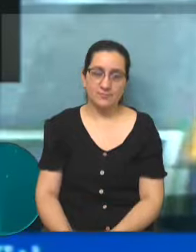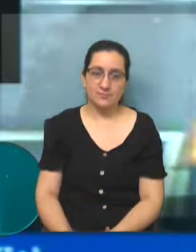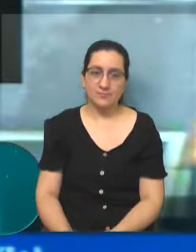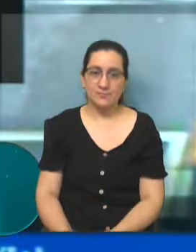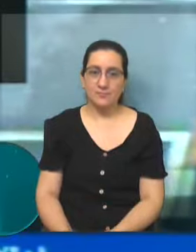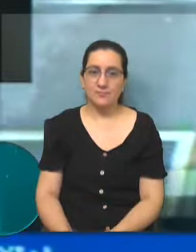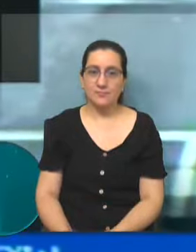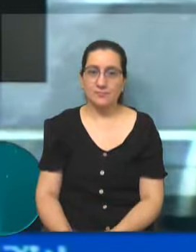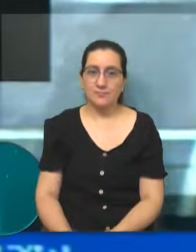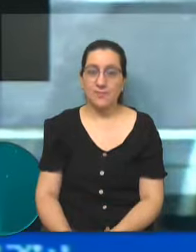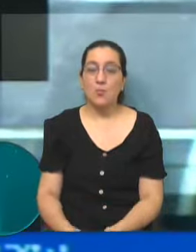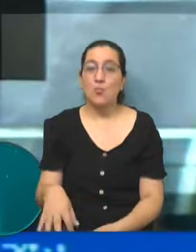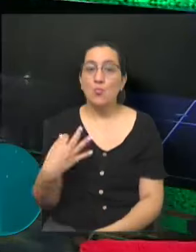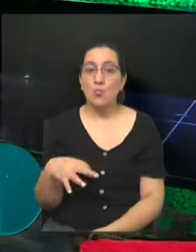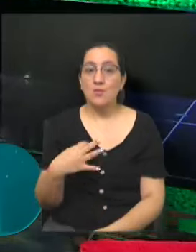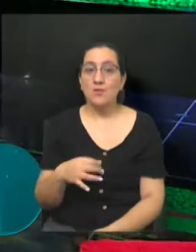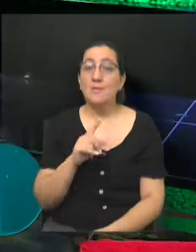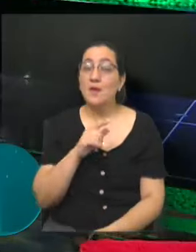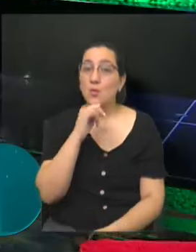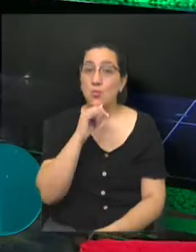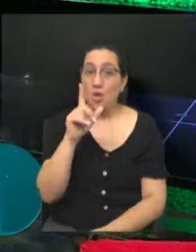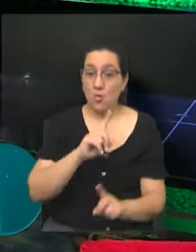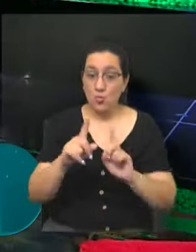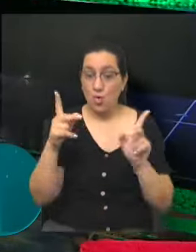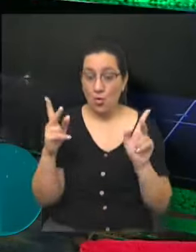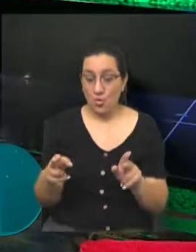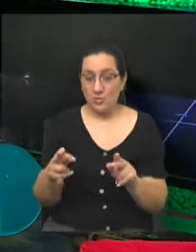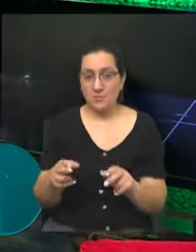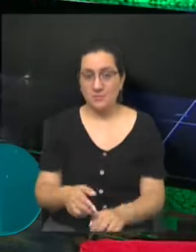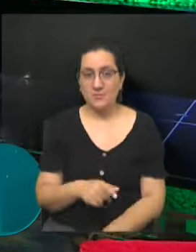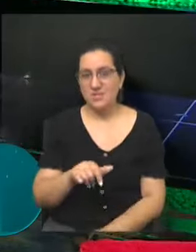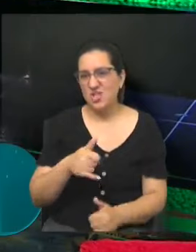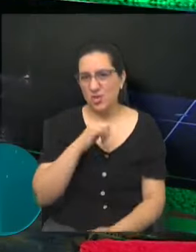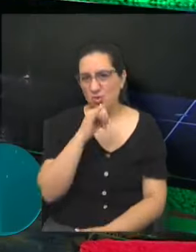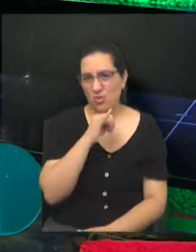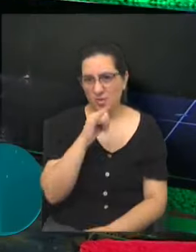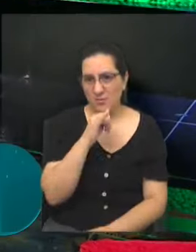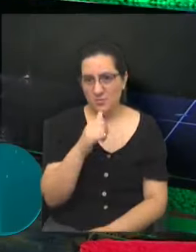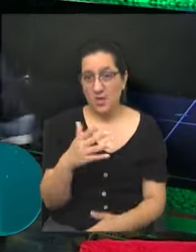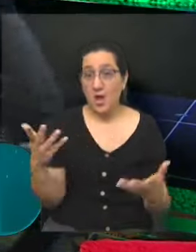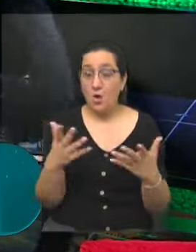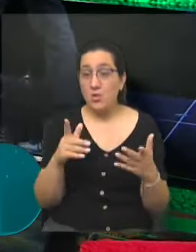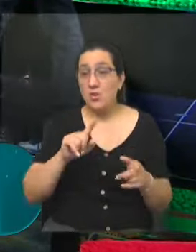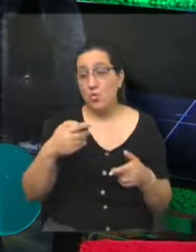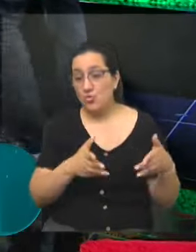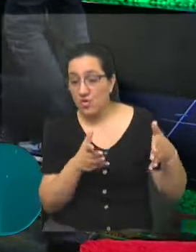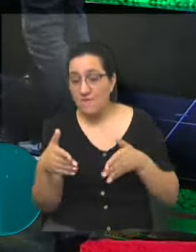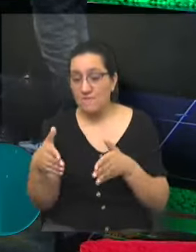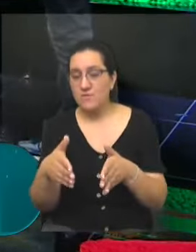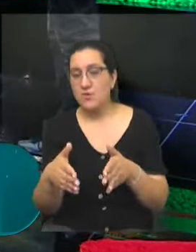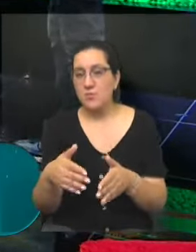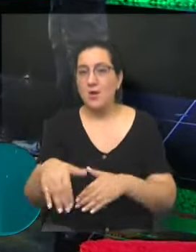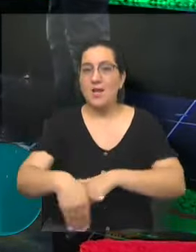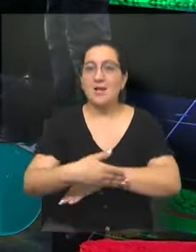partir de mañana. ¡Muy bien! Y les cuento algunos cortes. Diga. Este lo hemos comentado ya, pero ahora tiene otro desvío de transporte. La